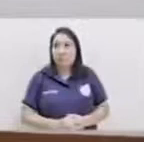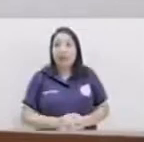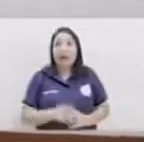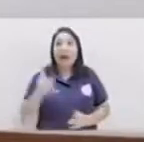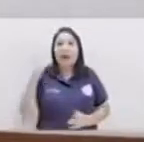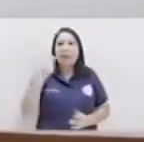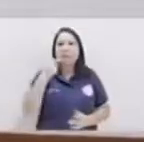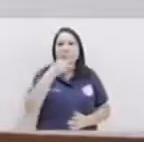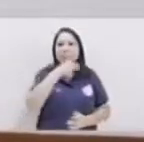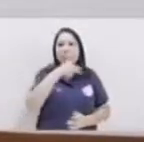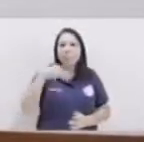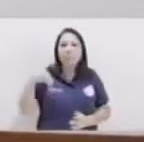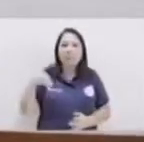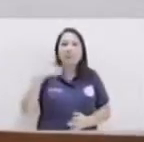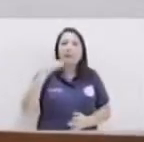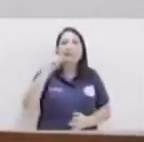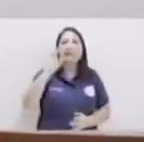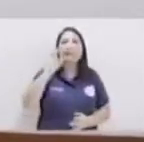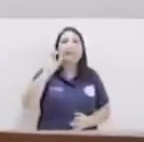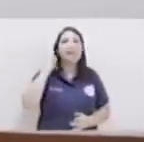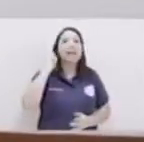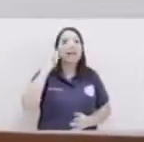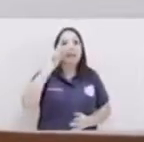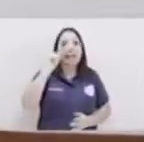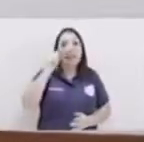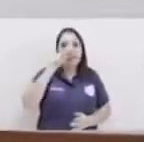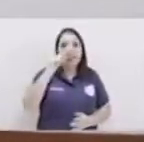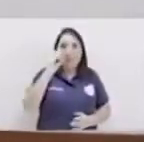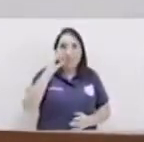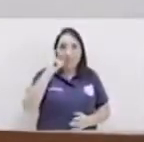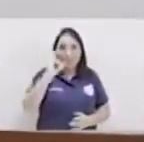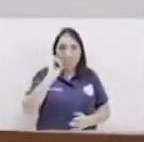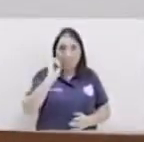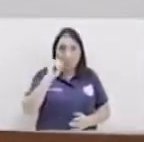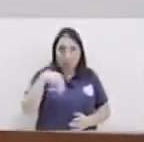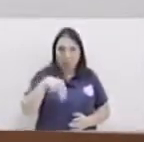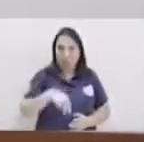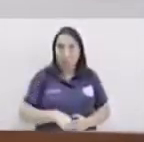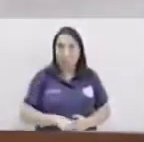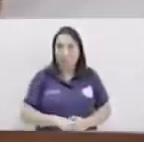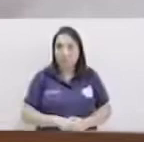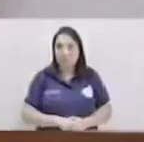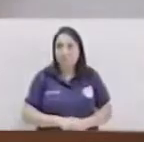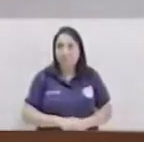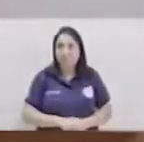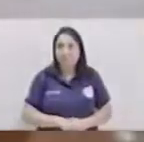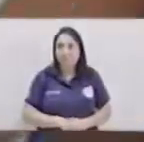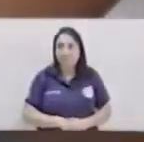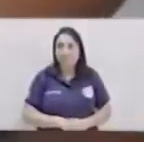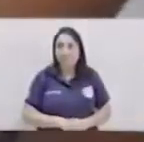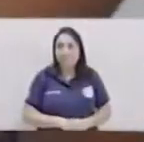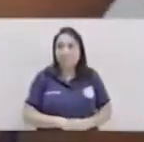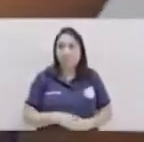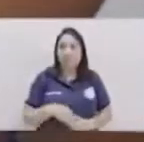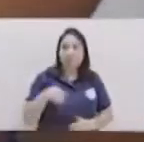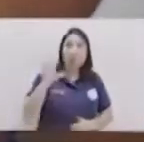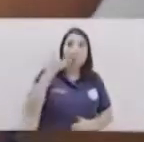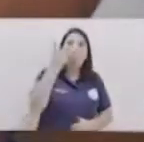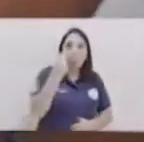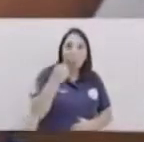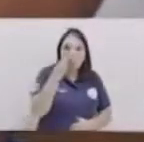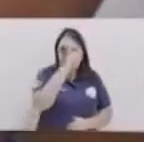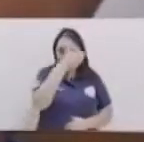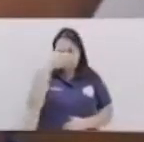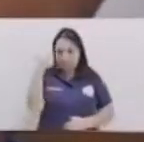llamamos degradación. Entonces usted sigue ya aplicando lo que es el celeste hasta llegar por lo menos aquí y luego le vamos a